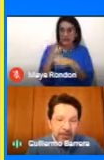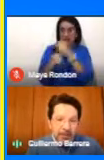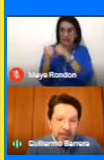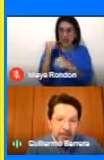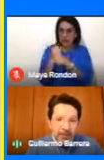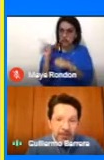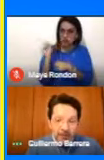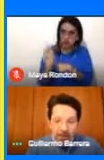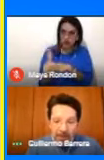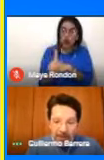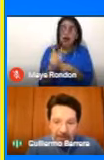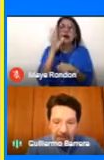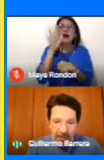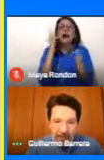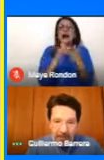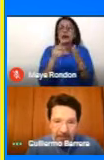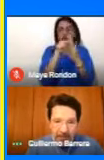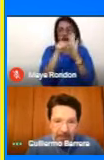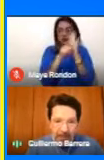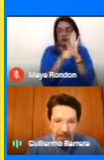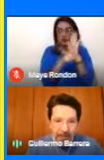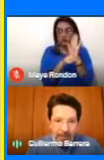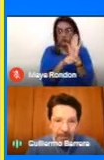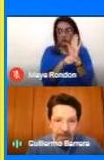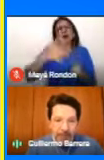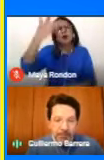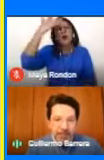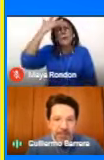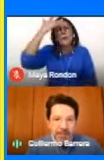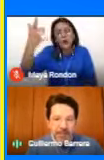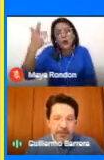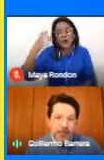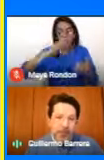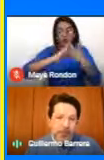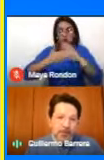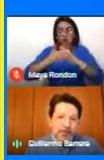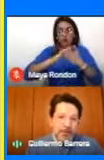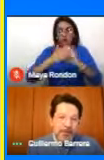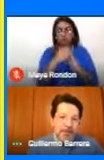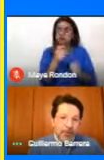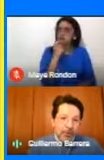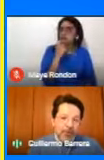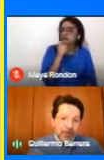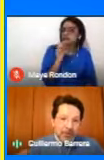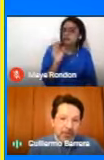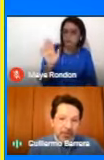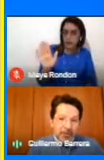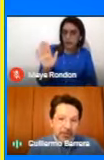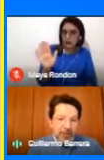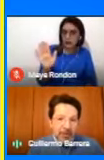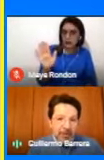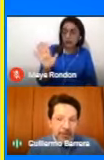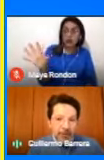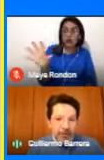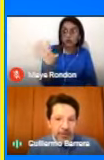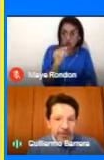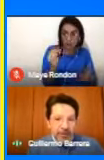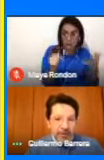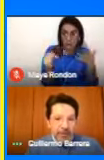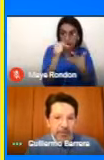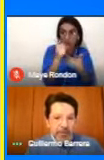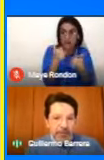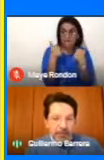desarrollo normativo. ¿Por qué? Porque las comunidades empiezan a decir, espera un momento, todo esto está bien, pero tiene que haber